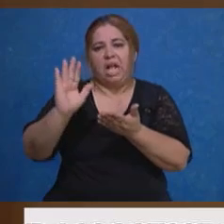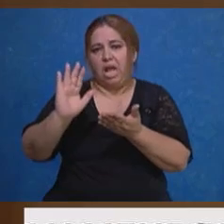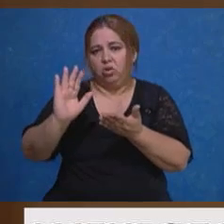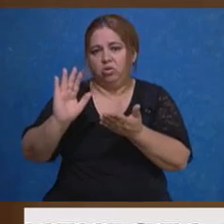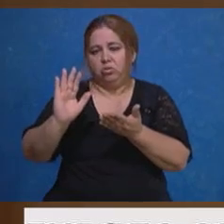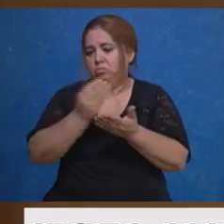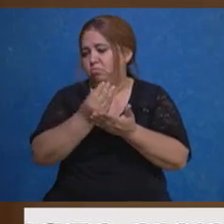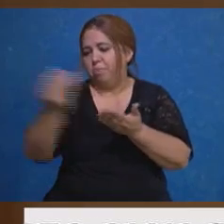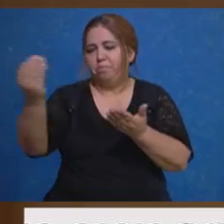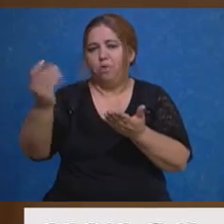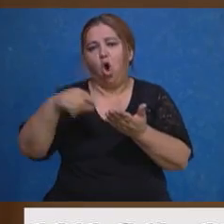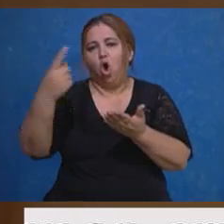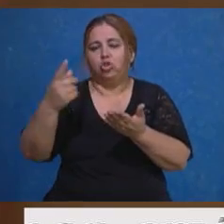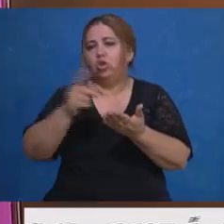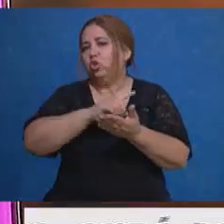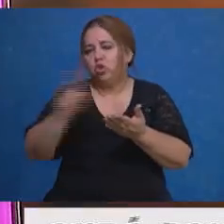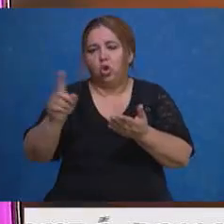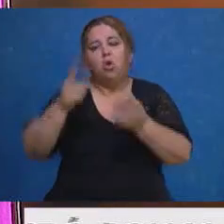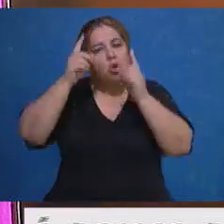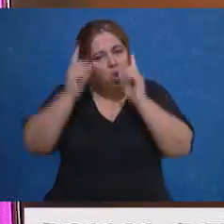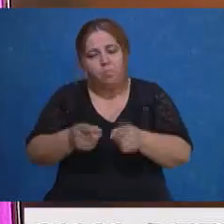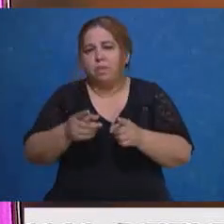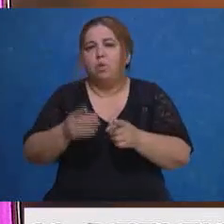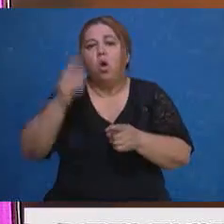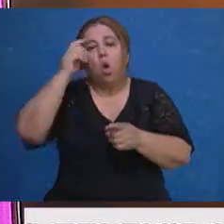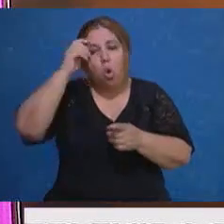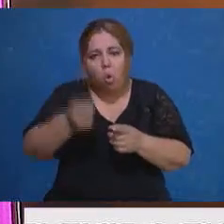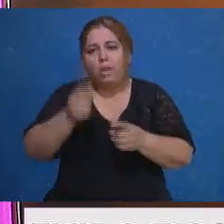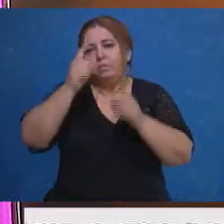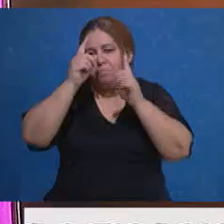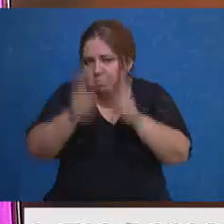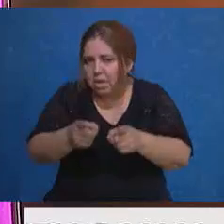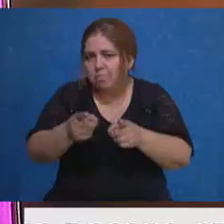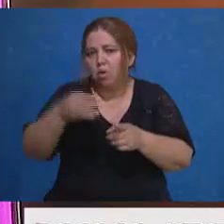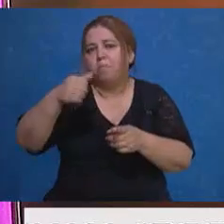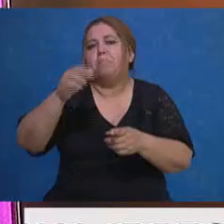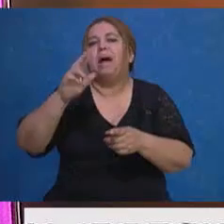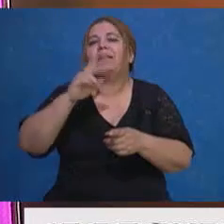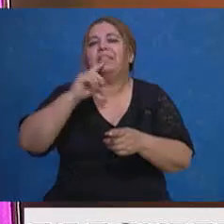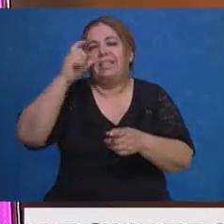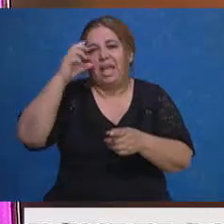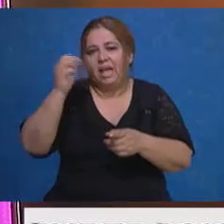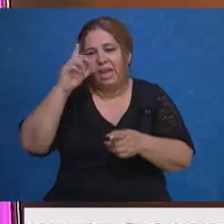seguir tal como está, Busso investigando, juez Martearena definiendo sobre